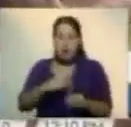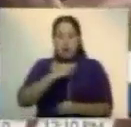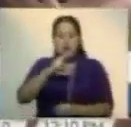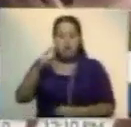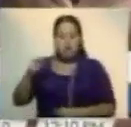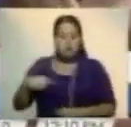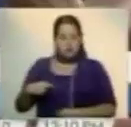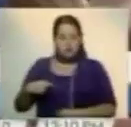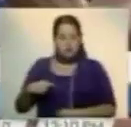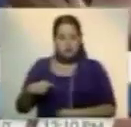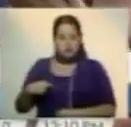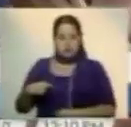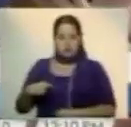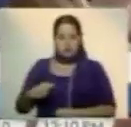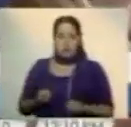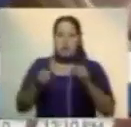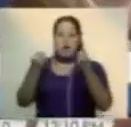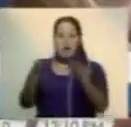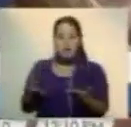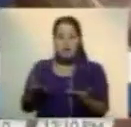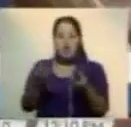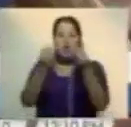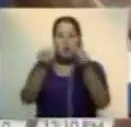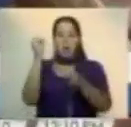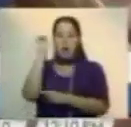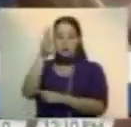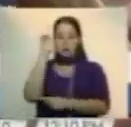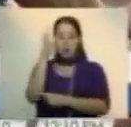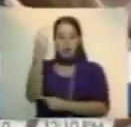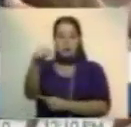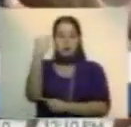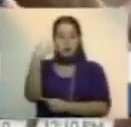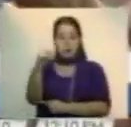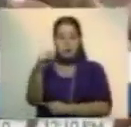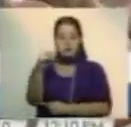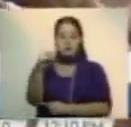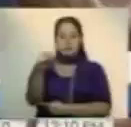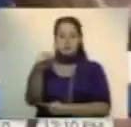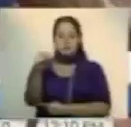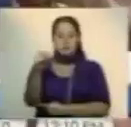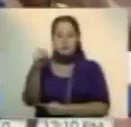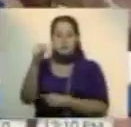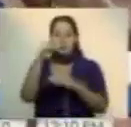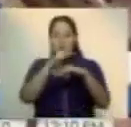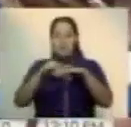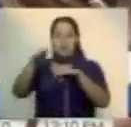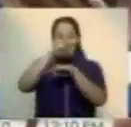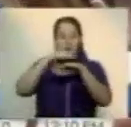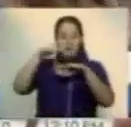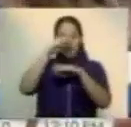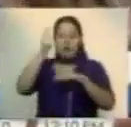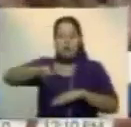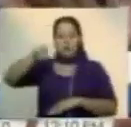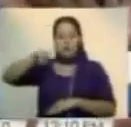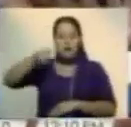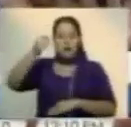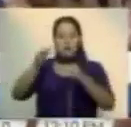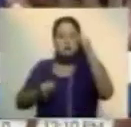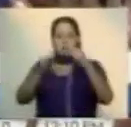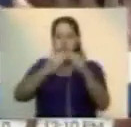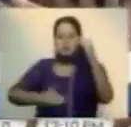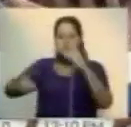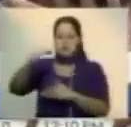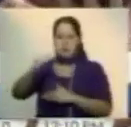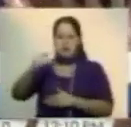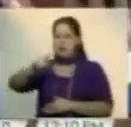Nosotros, para designar como Asamblea Nacional a los magistrados del Tribunal Supremo de Justicia, no